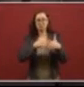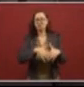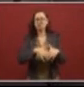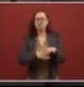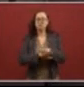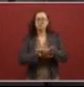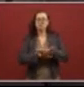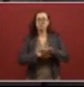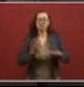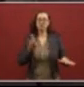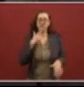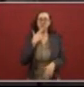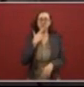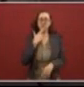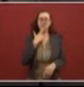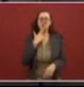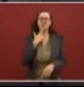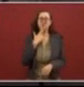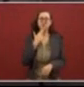no pudo